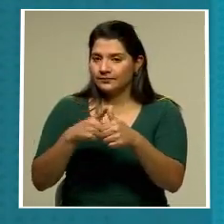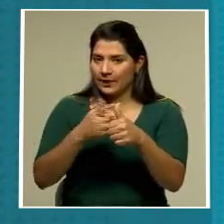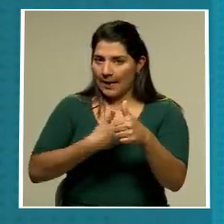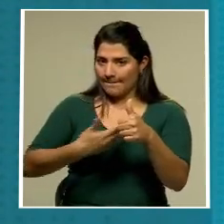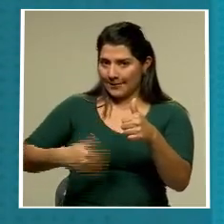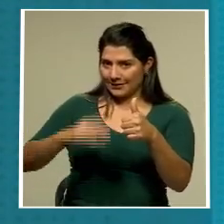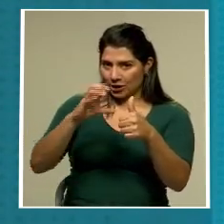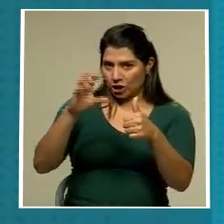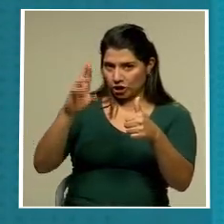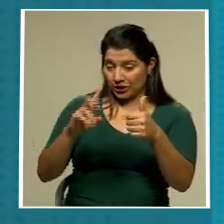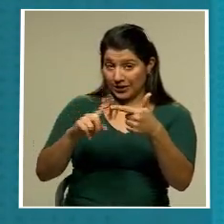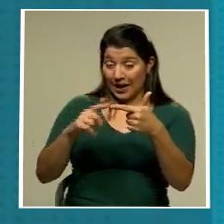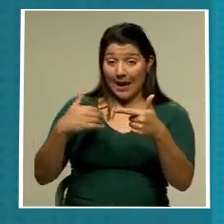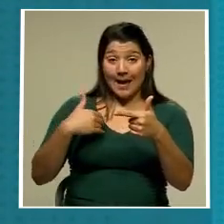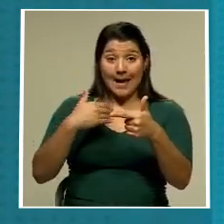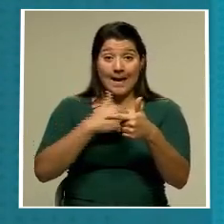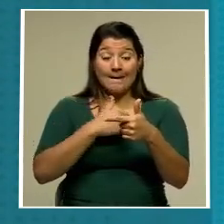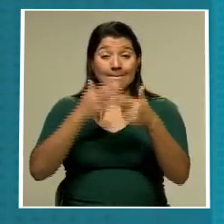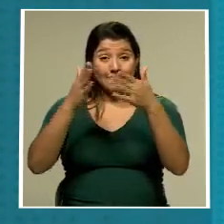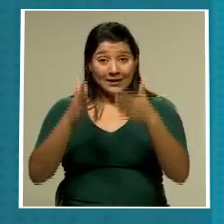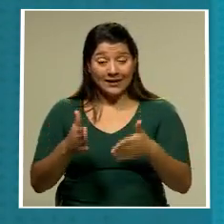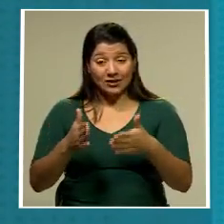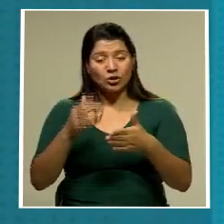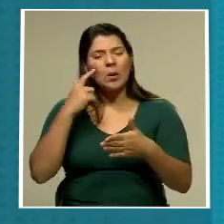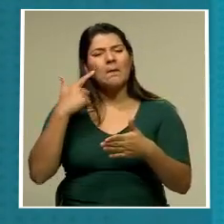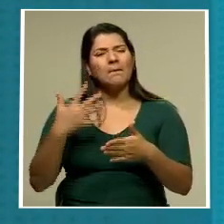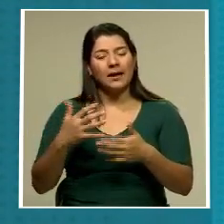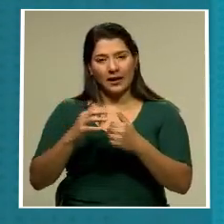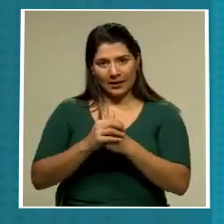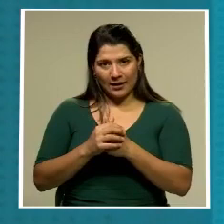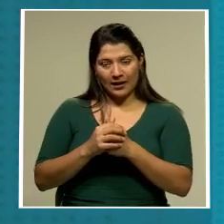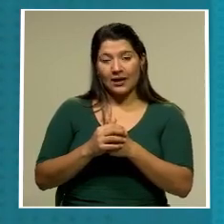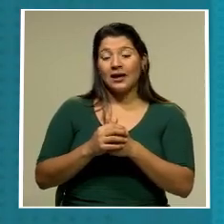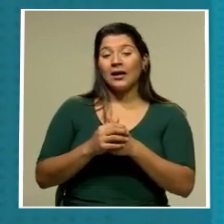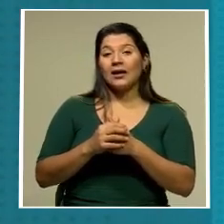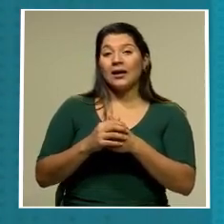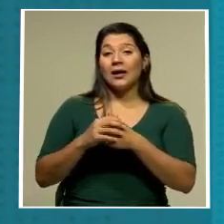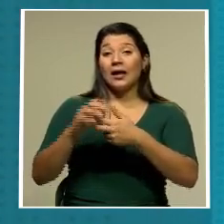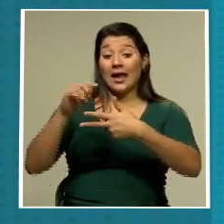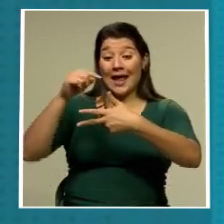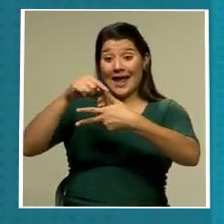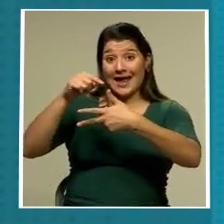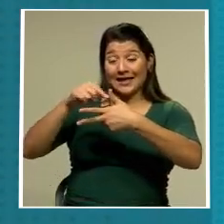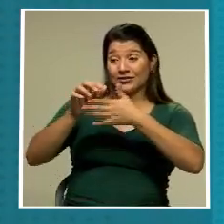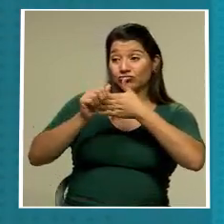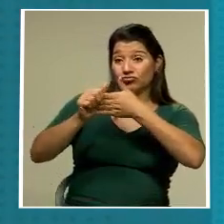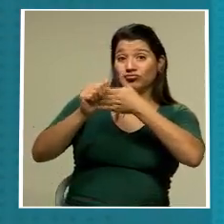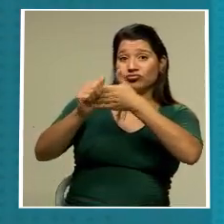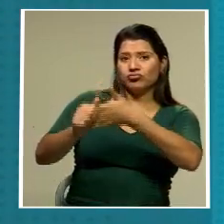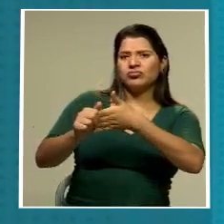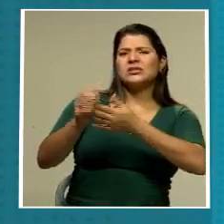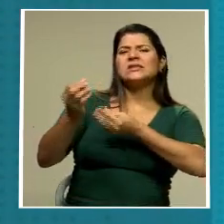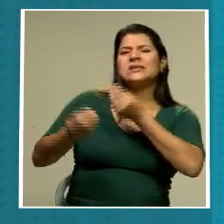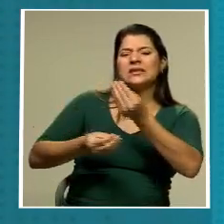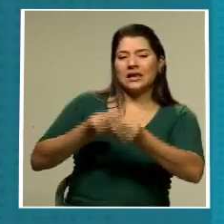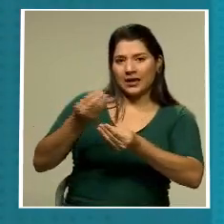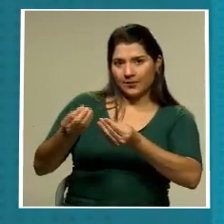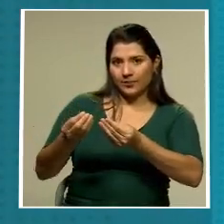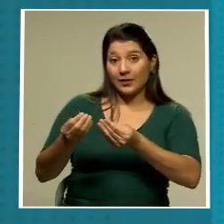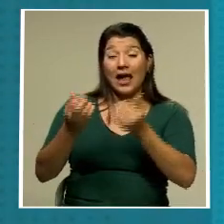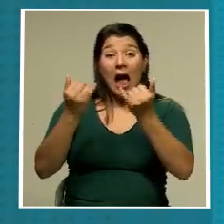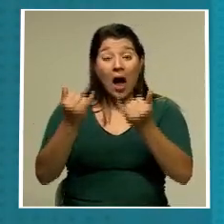y los ministros para ejercer bajo la presidencia del primero las siguientes funciones. Y de